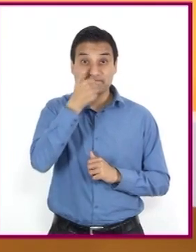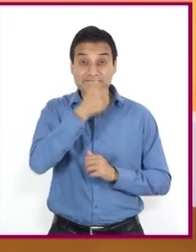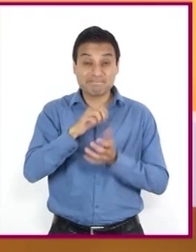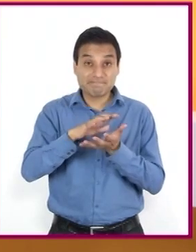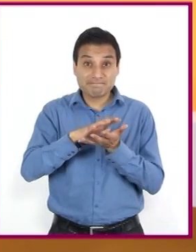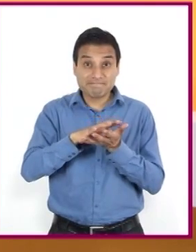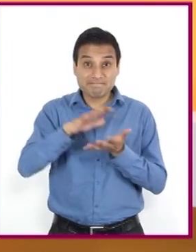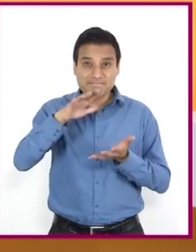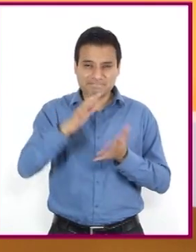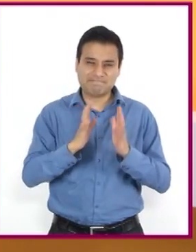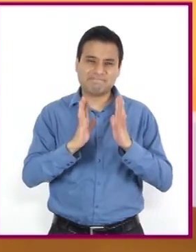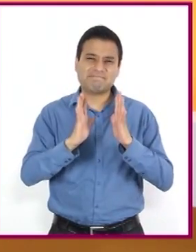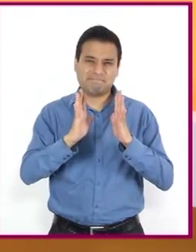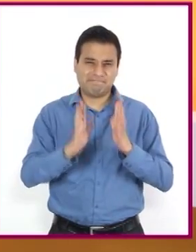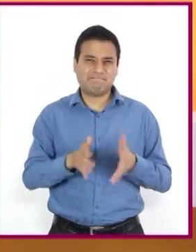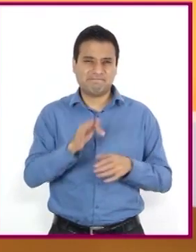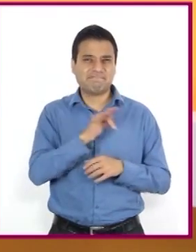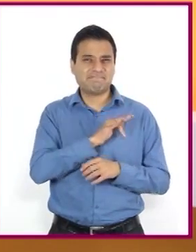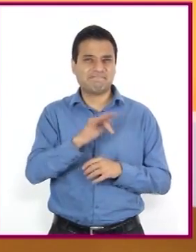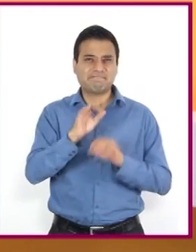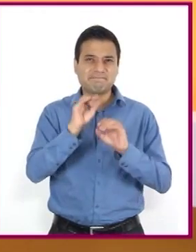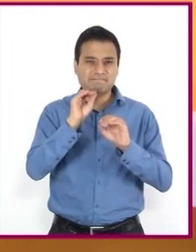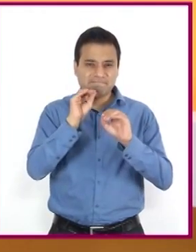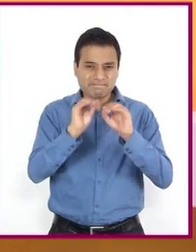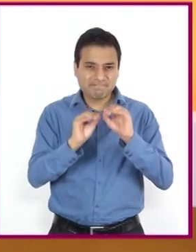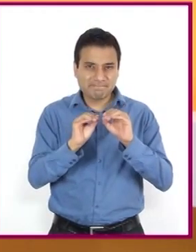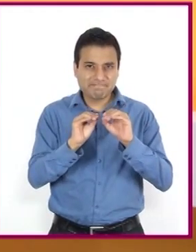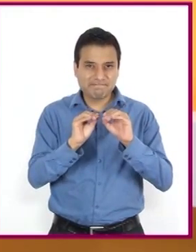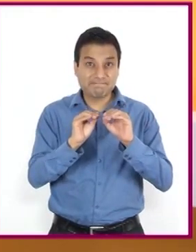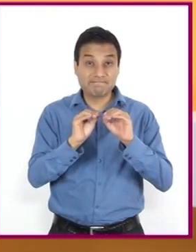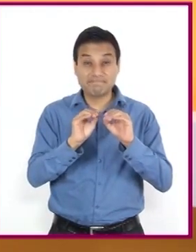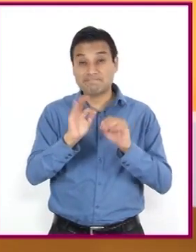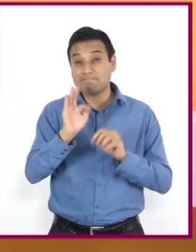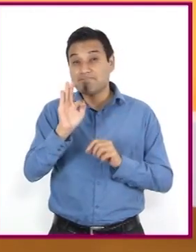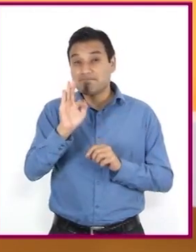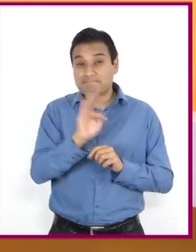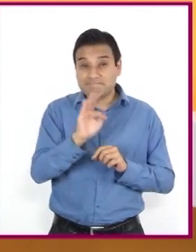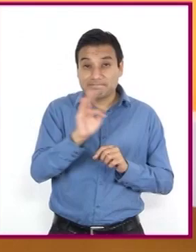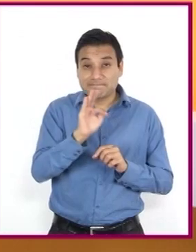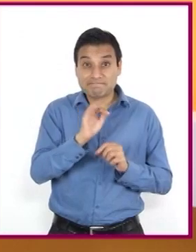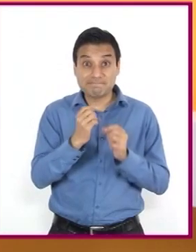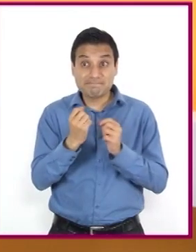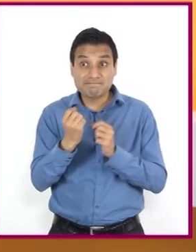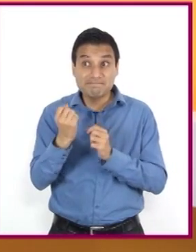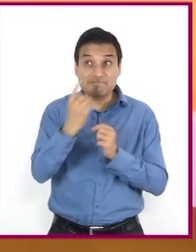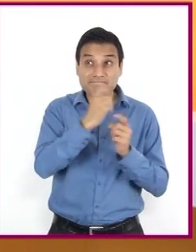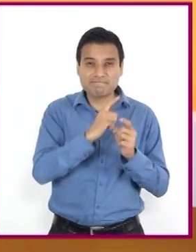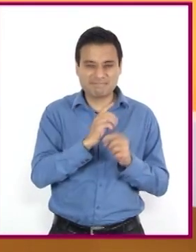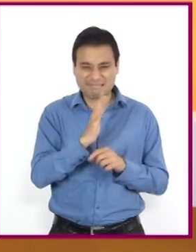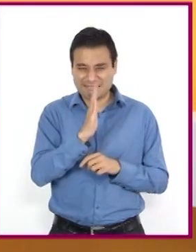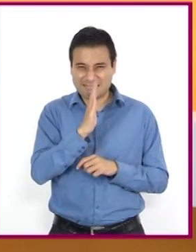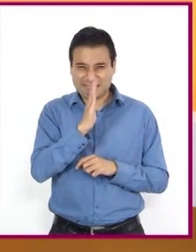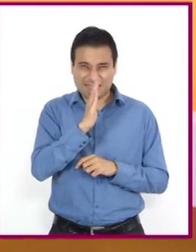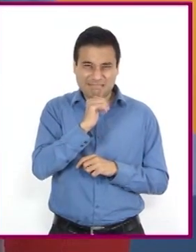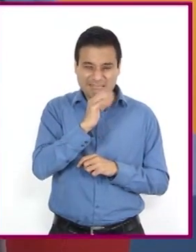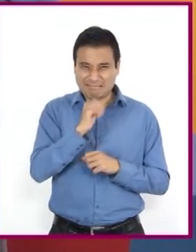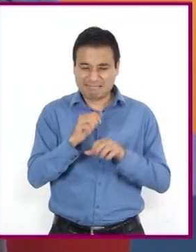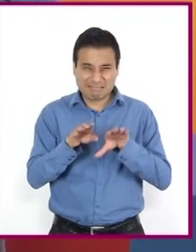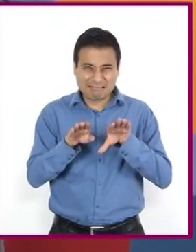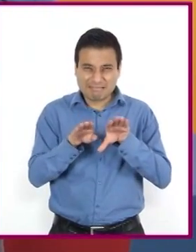alumnos ya la pueden llenar, pero probablemente haya quienes, como Giancarlo, puedan tener alguna